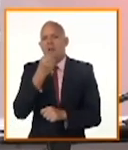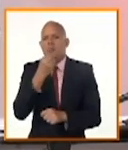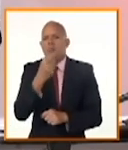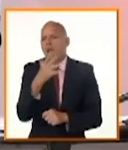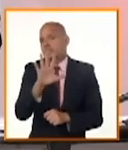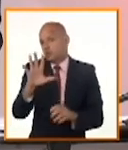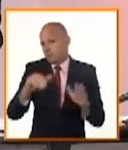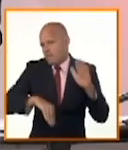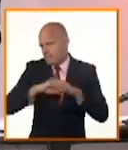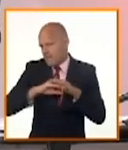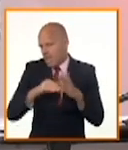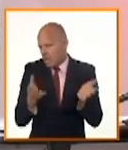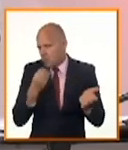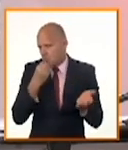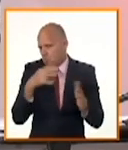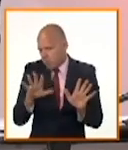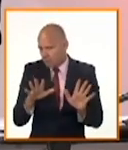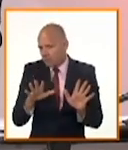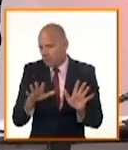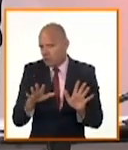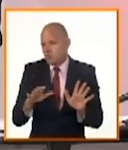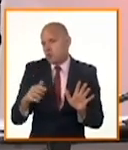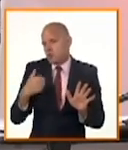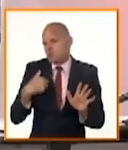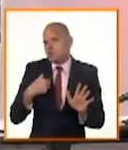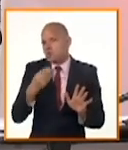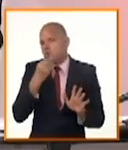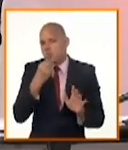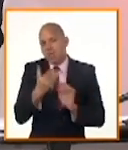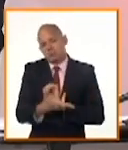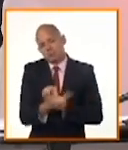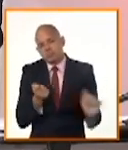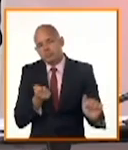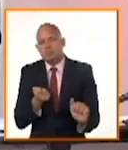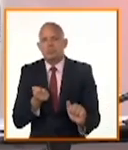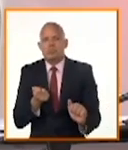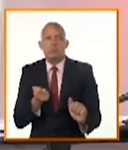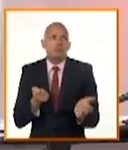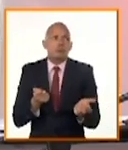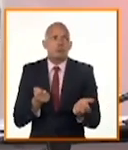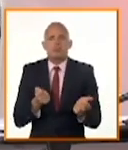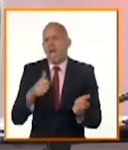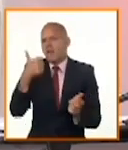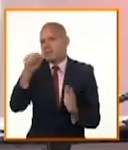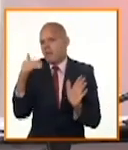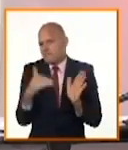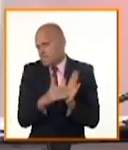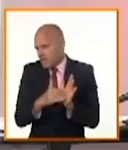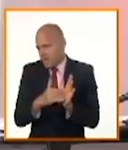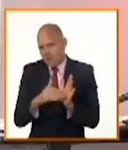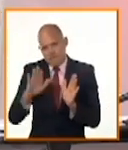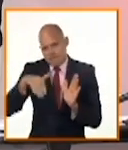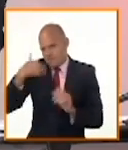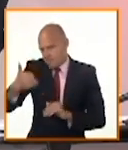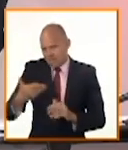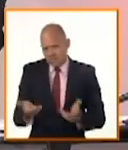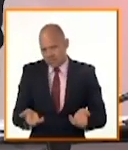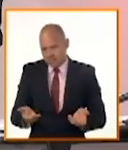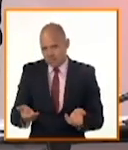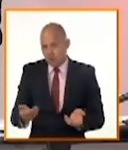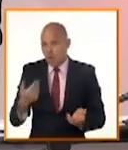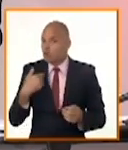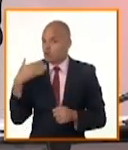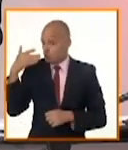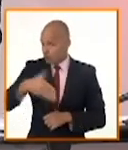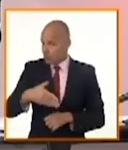superior a esa cifra y Por ende mi reembolsos pueden ser por una cifra superior según pacte con el banco ella dice que se banco y No